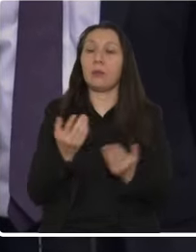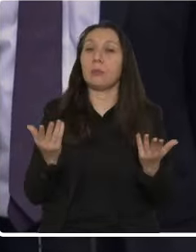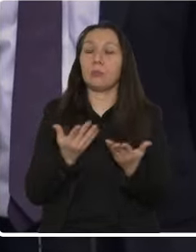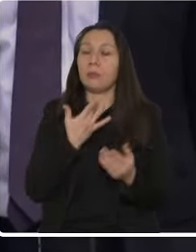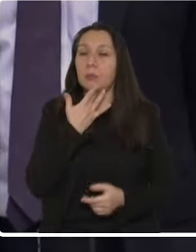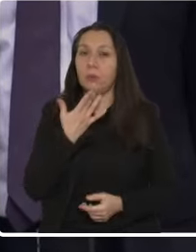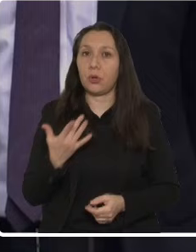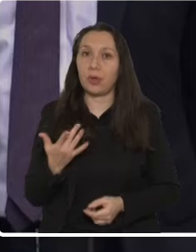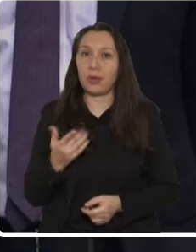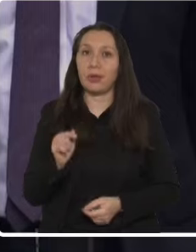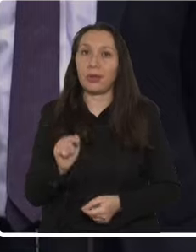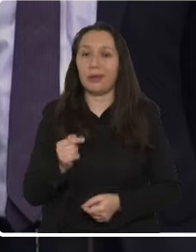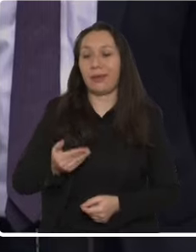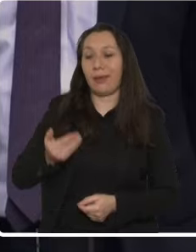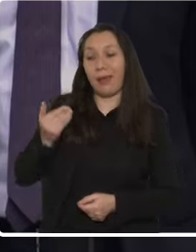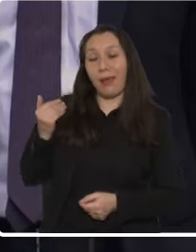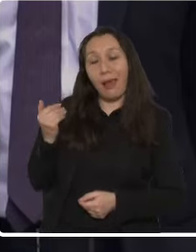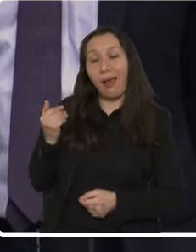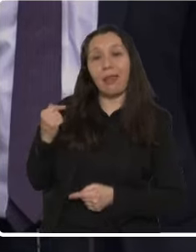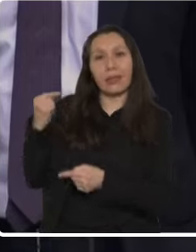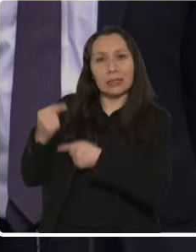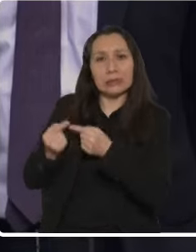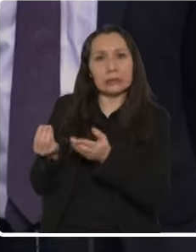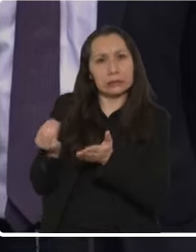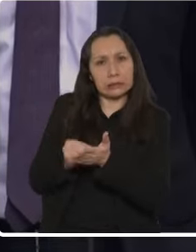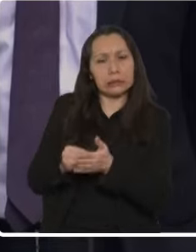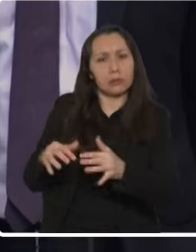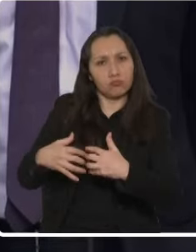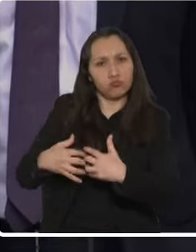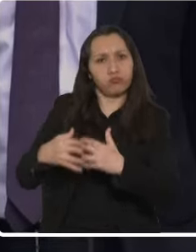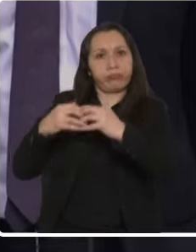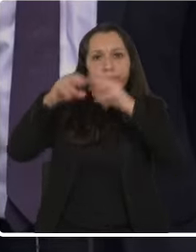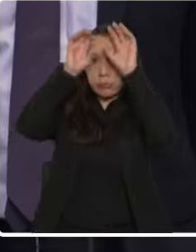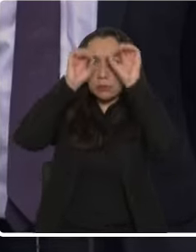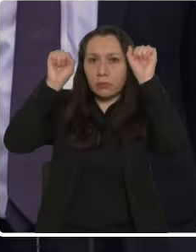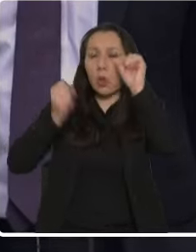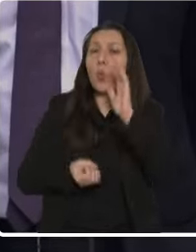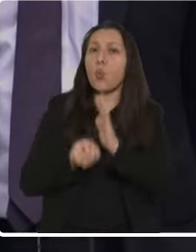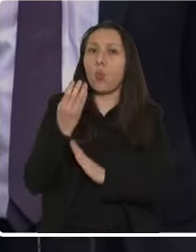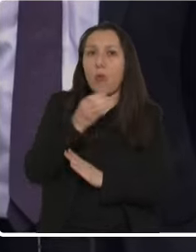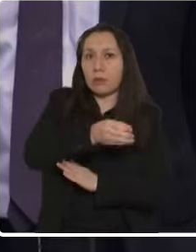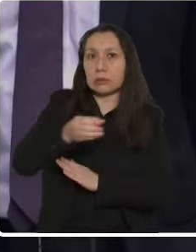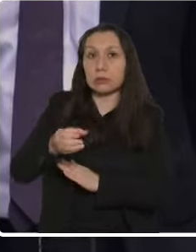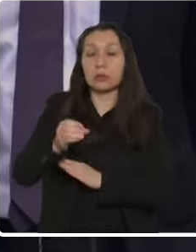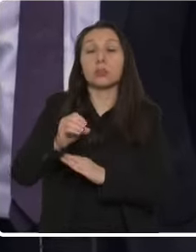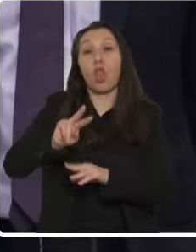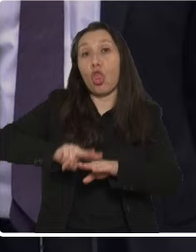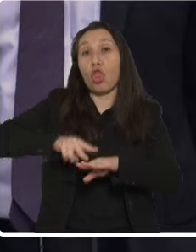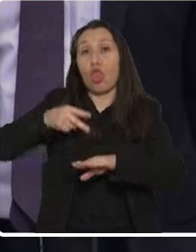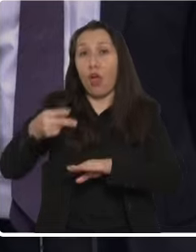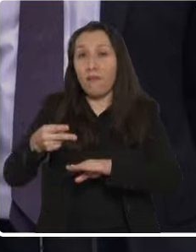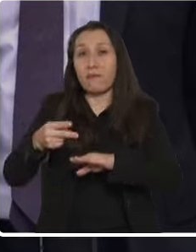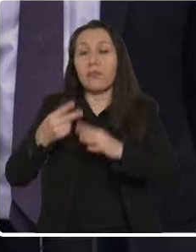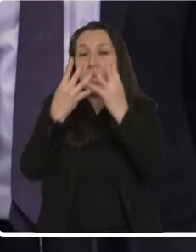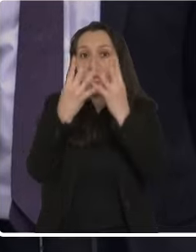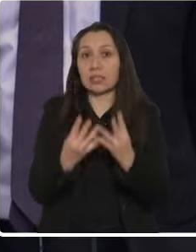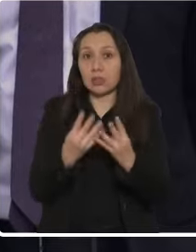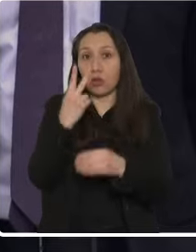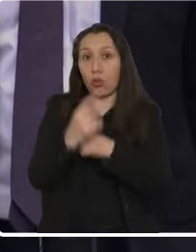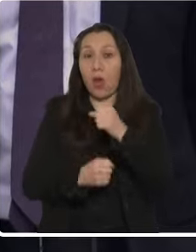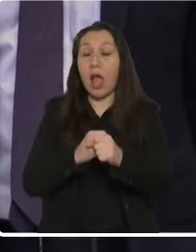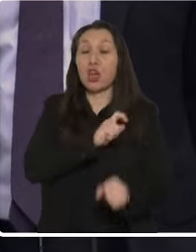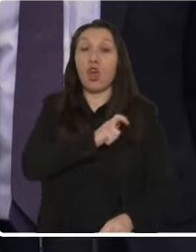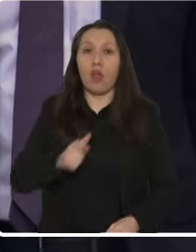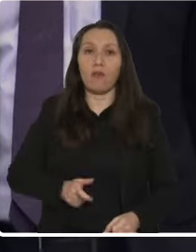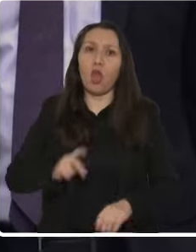Porque como veníamos en un camino de fortalecer fiscalía, de crear nuevas plazas, ya hemos duplicado las plazas. En 2 años